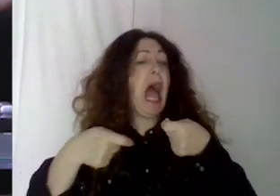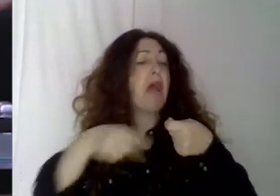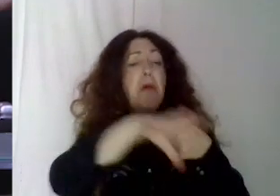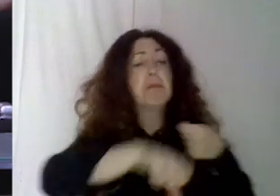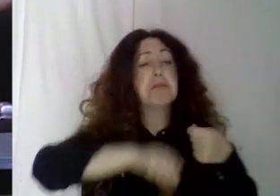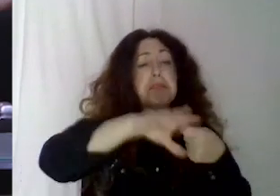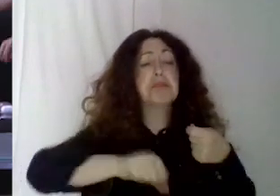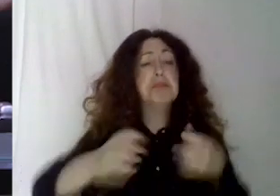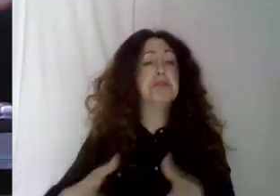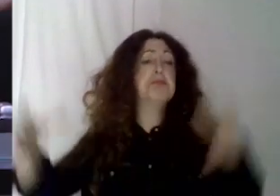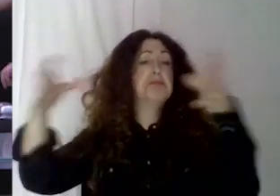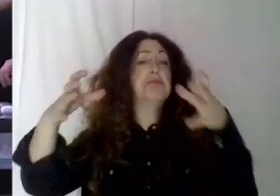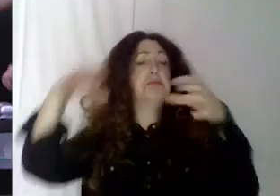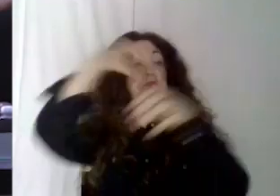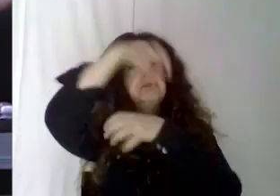que para mí ha sido una